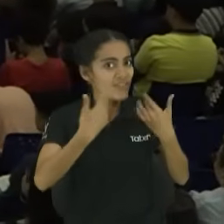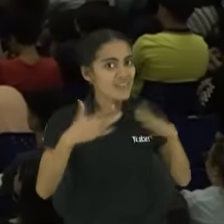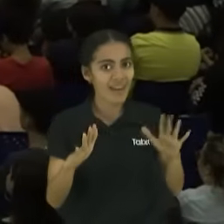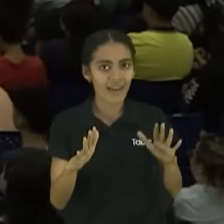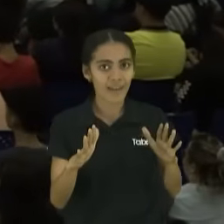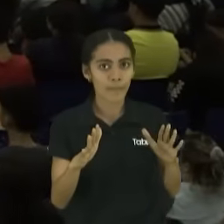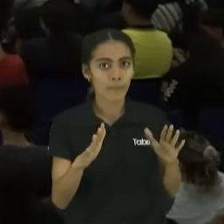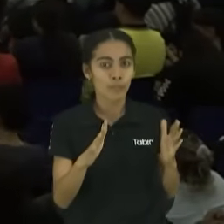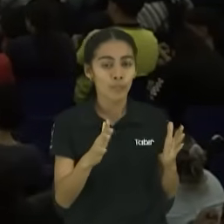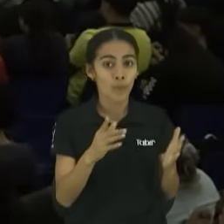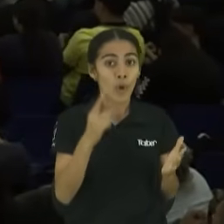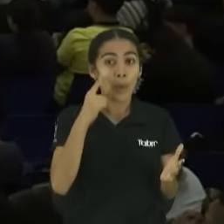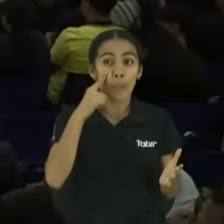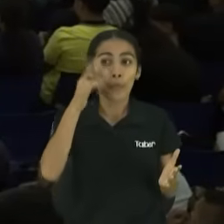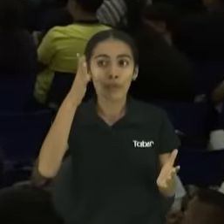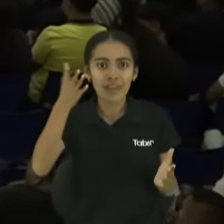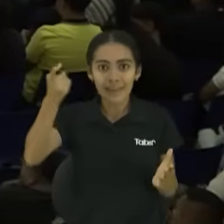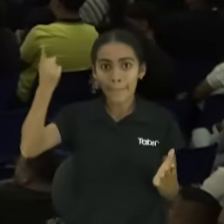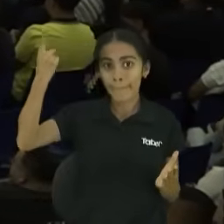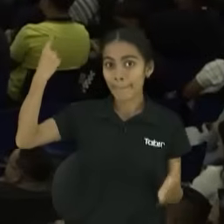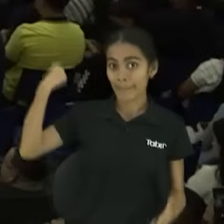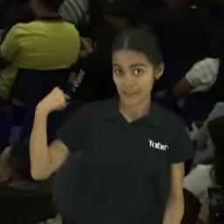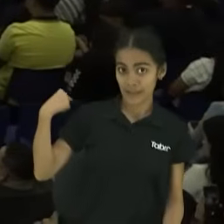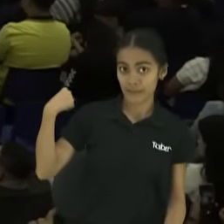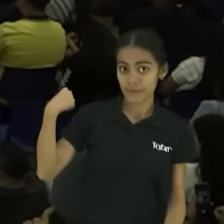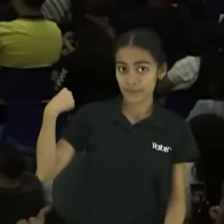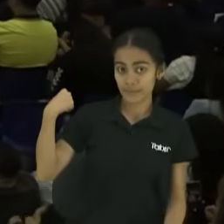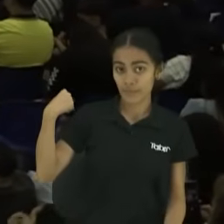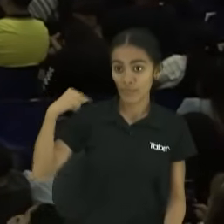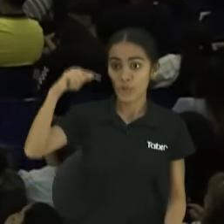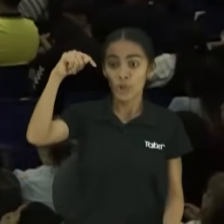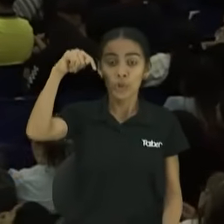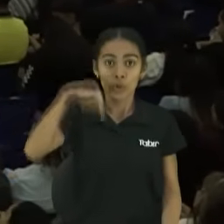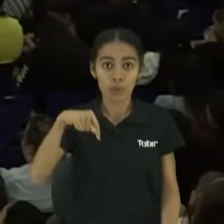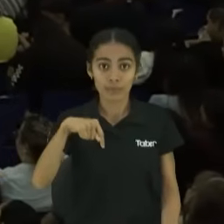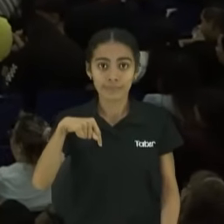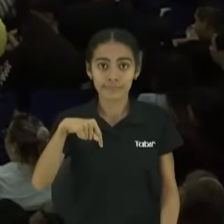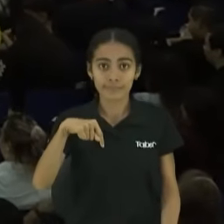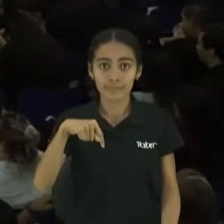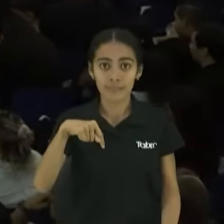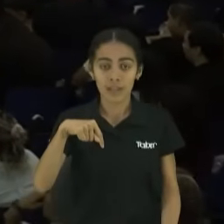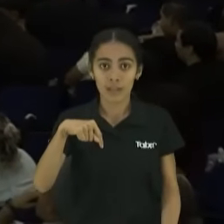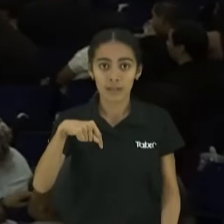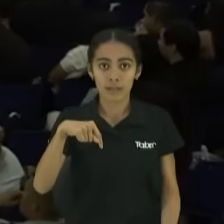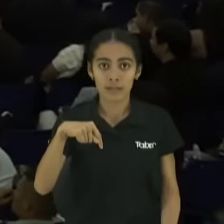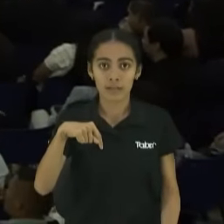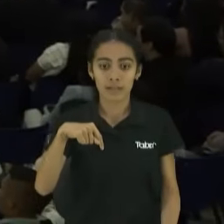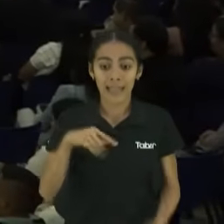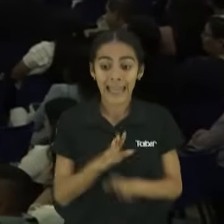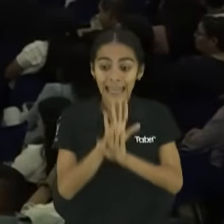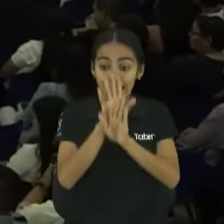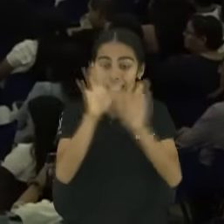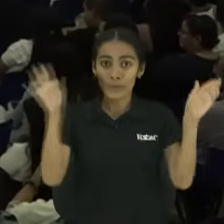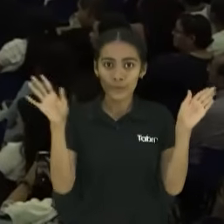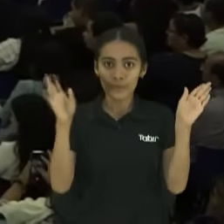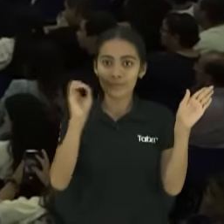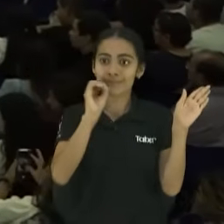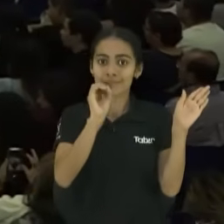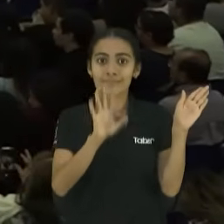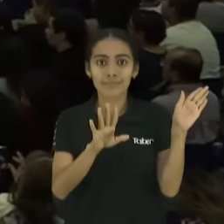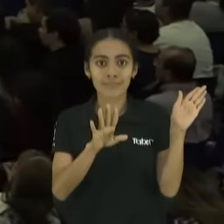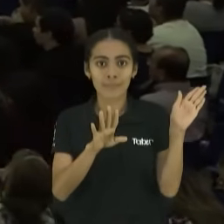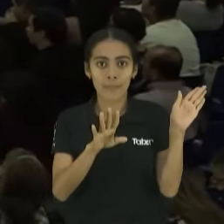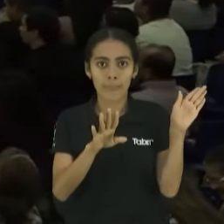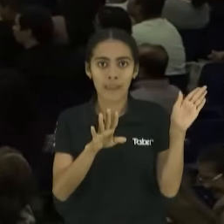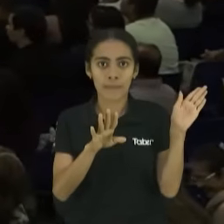ya habló a través de los tiempos y hoy, para esta temporada, nos ha hablado a través de Jesucristo. La Biblia le llama a Él